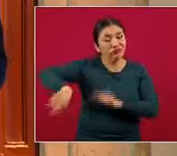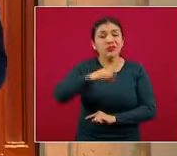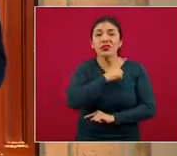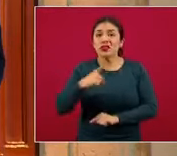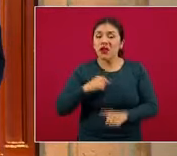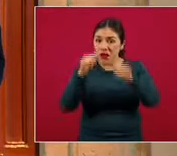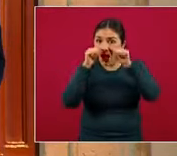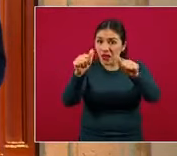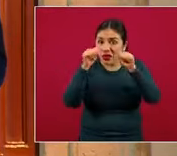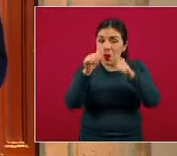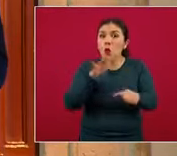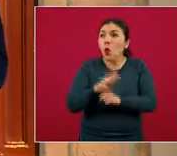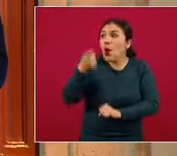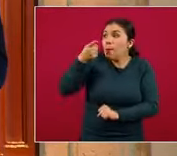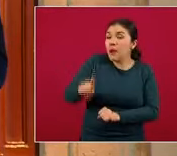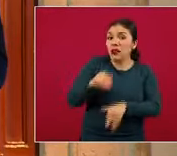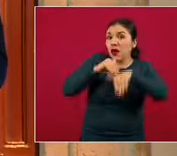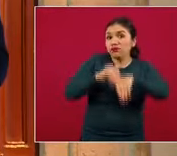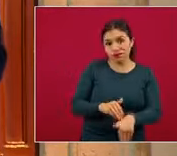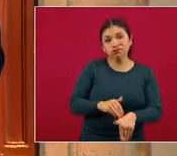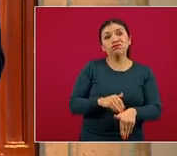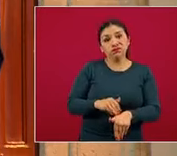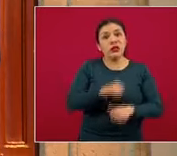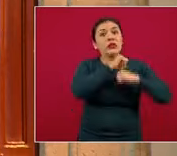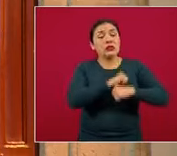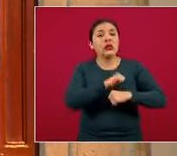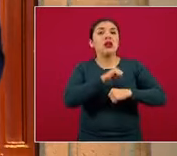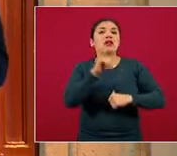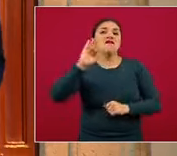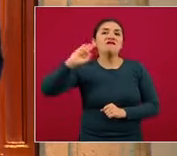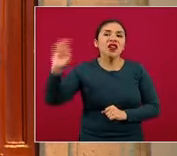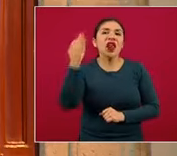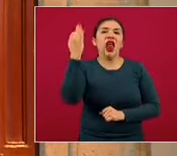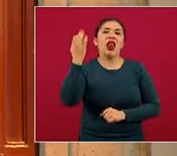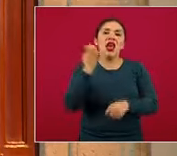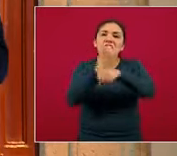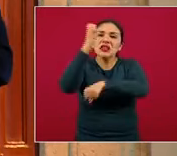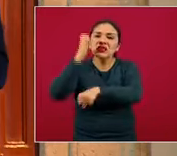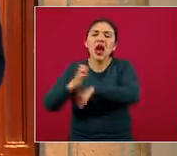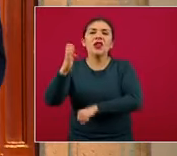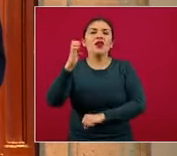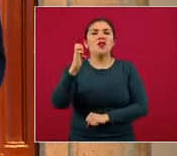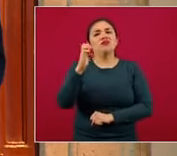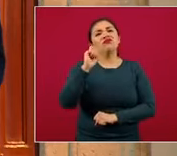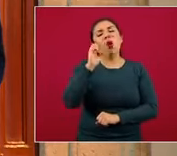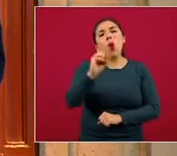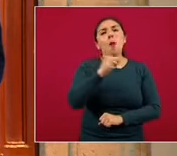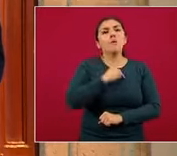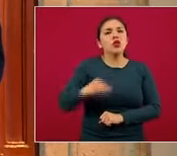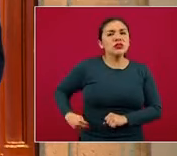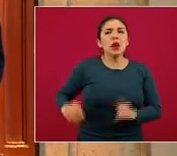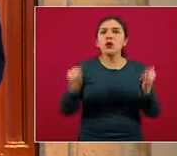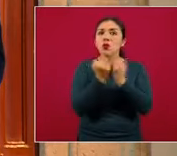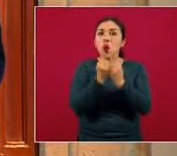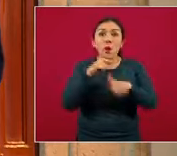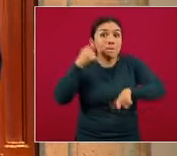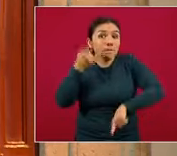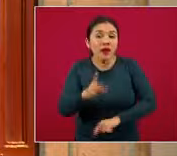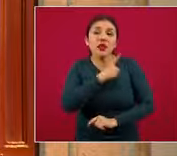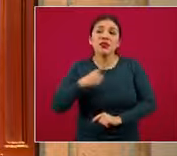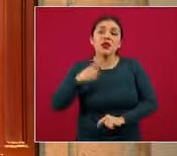los llamados de las autoridades sanitarias, tanto federales, estatales y en su caso también de las autoridades